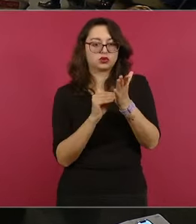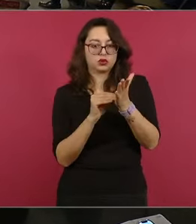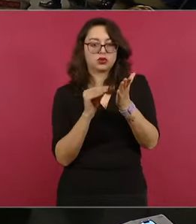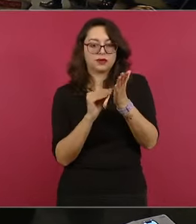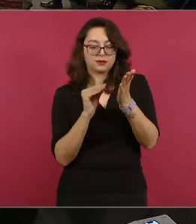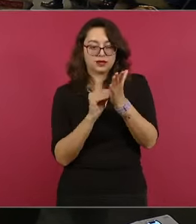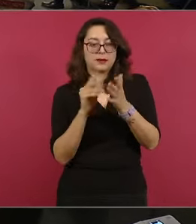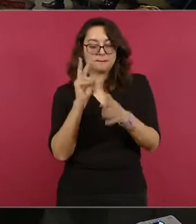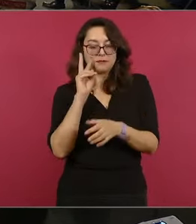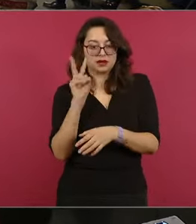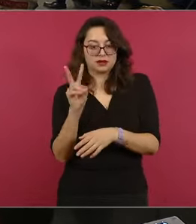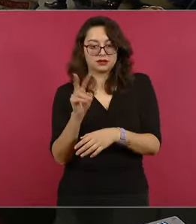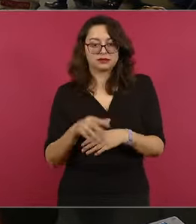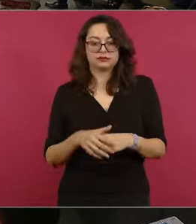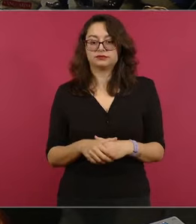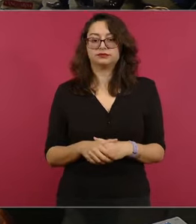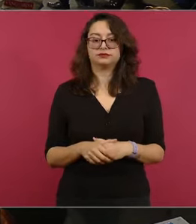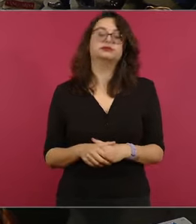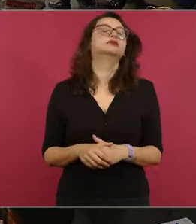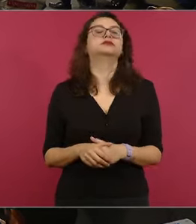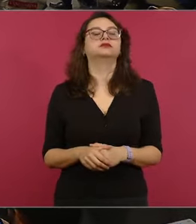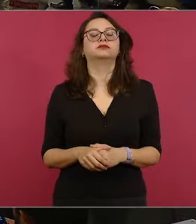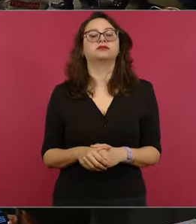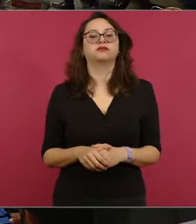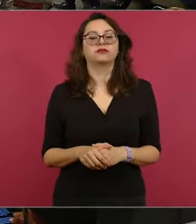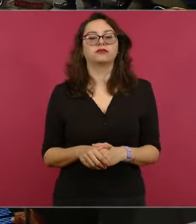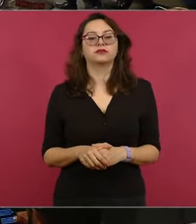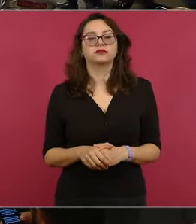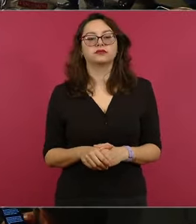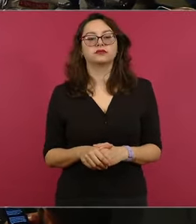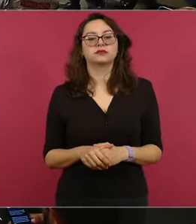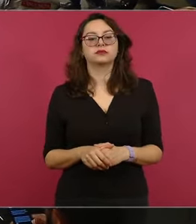Roo. Una punta, sí.